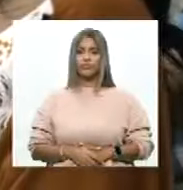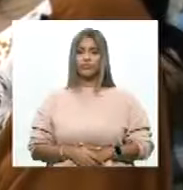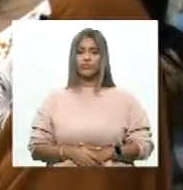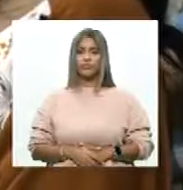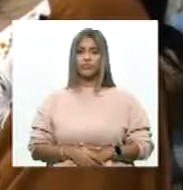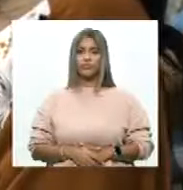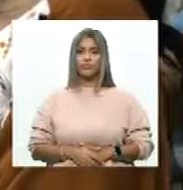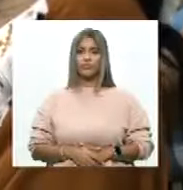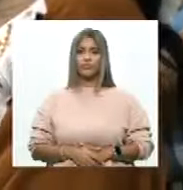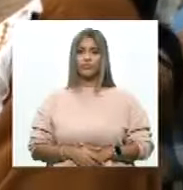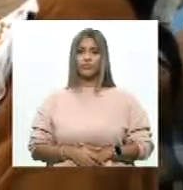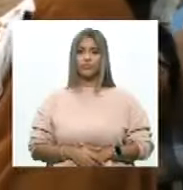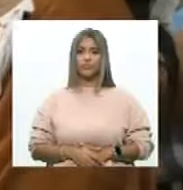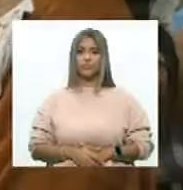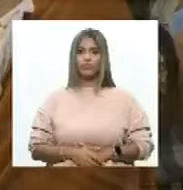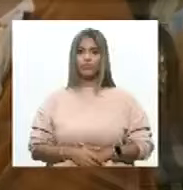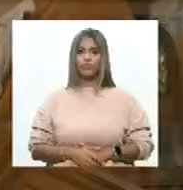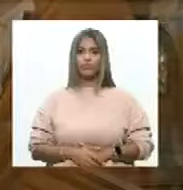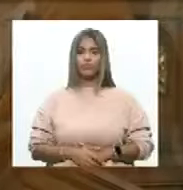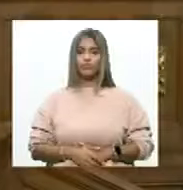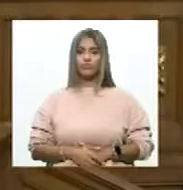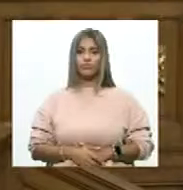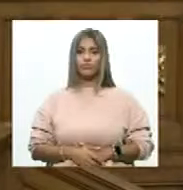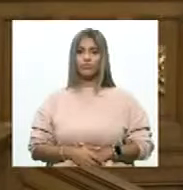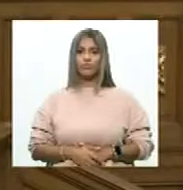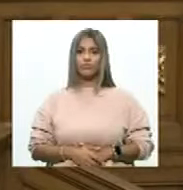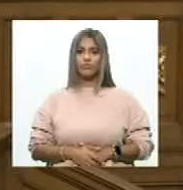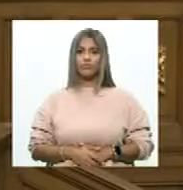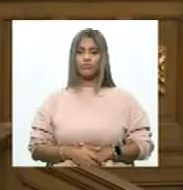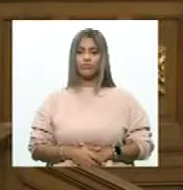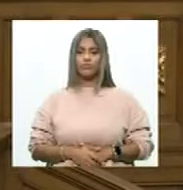Madacobo Sanuka.